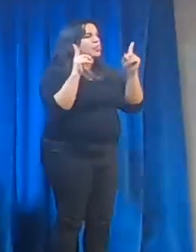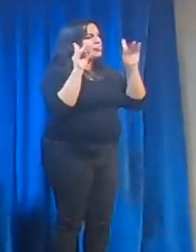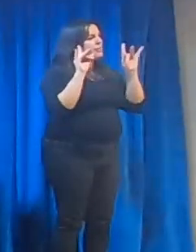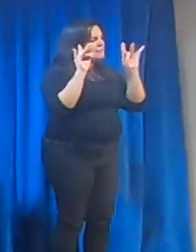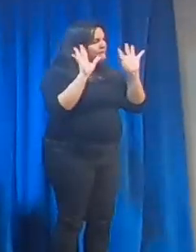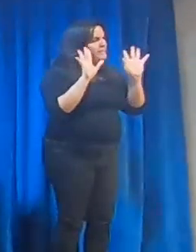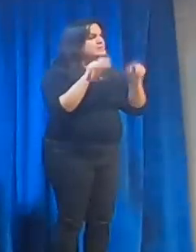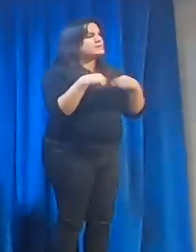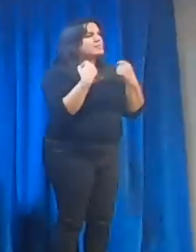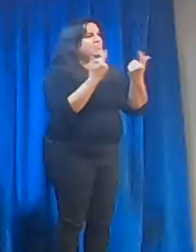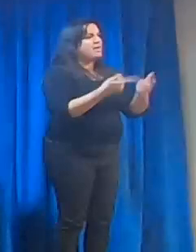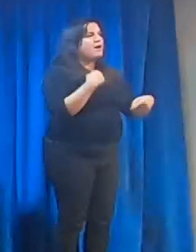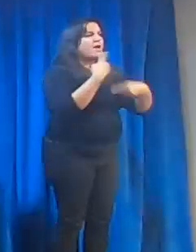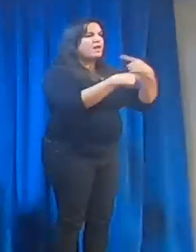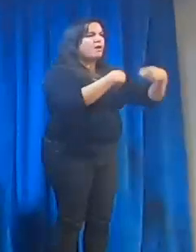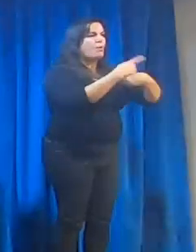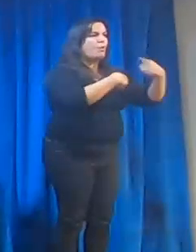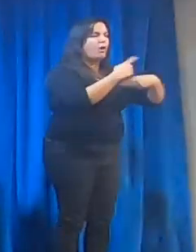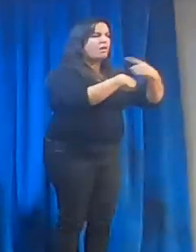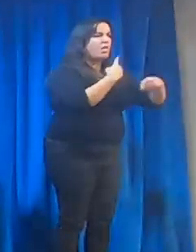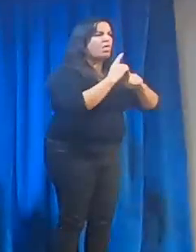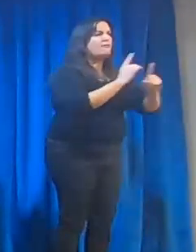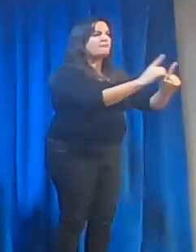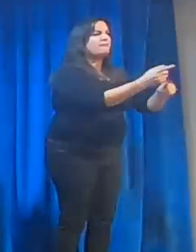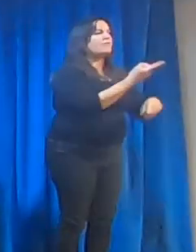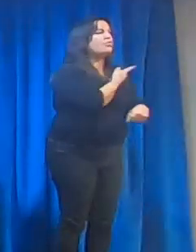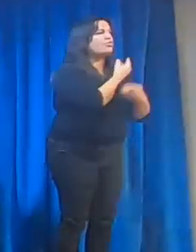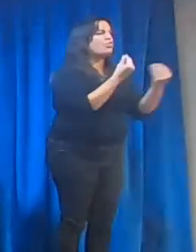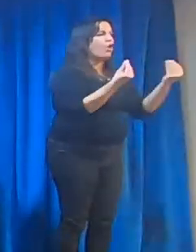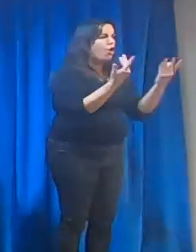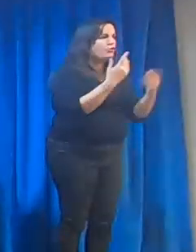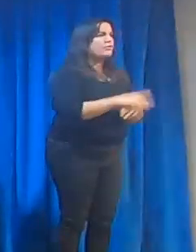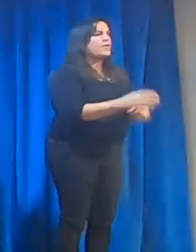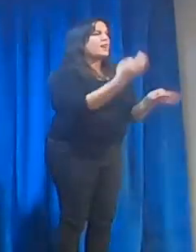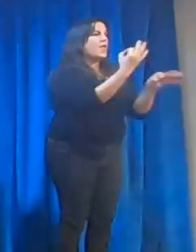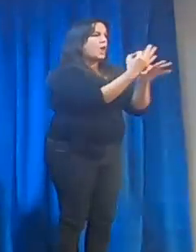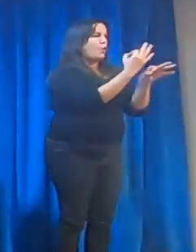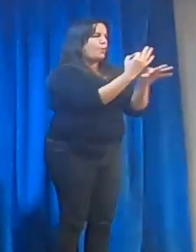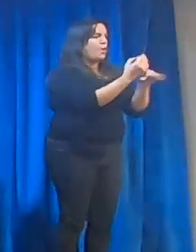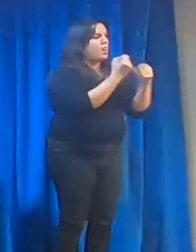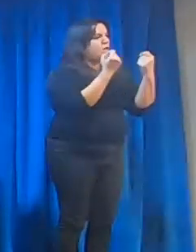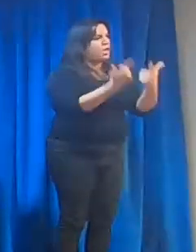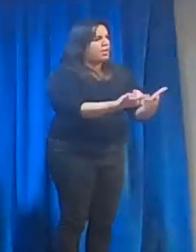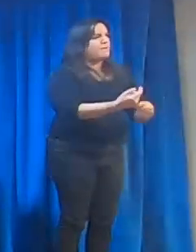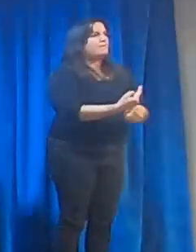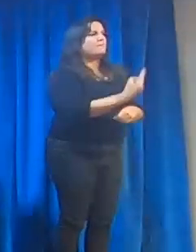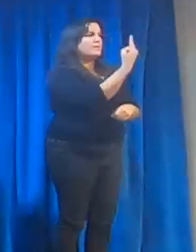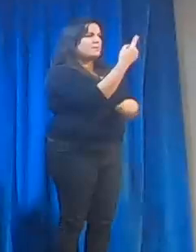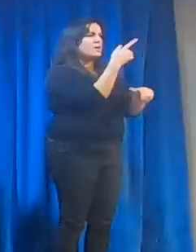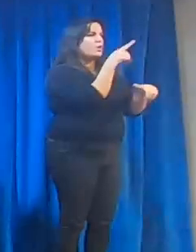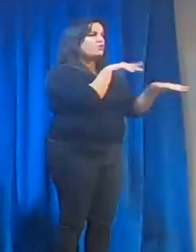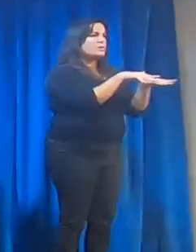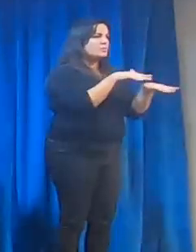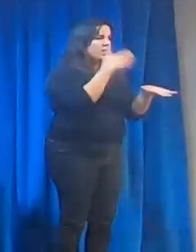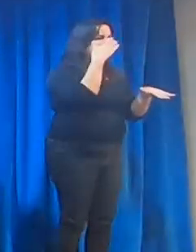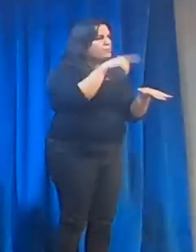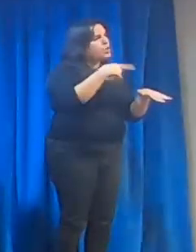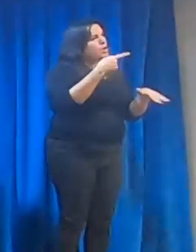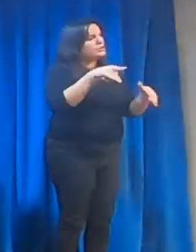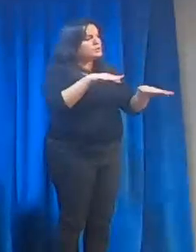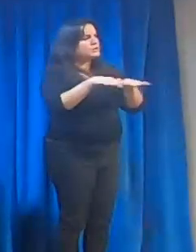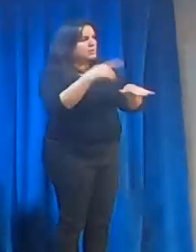que le da regularidad es la escuela, ¿no? Se hace una cosa, después la otra, podemos pensar a